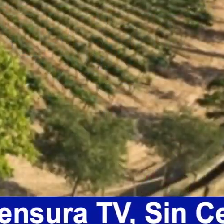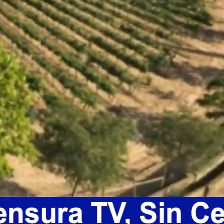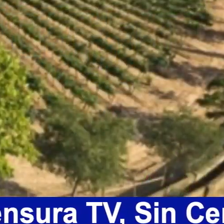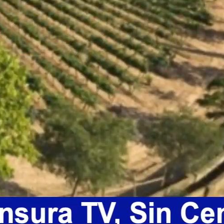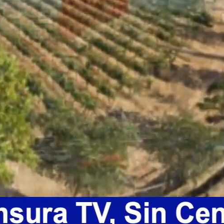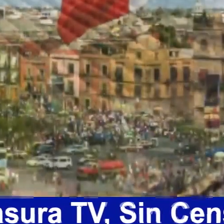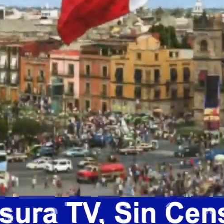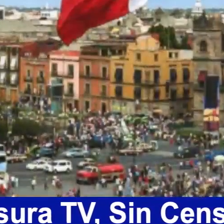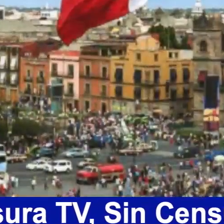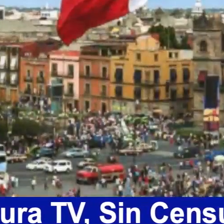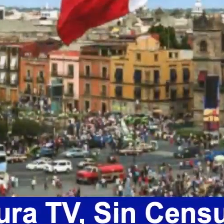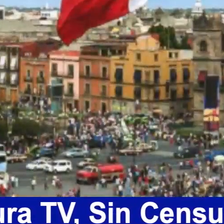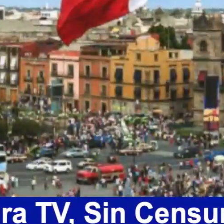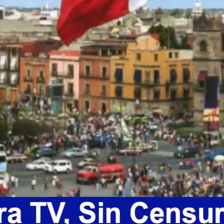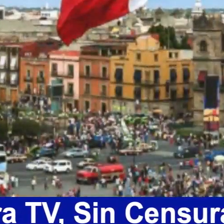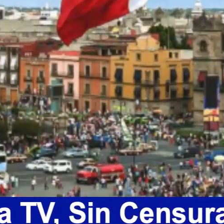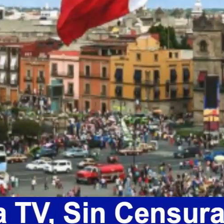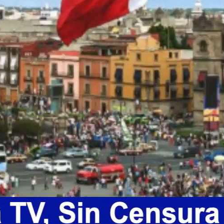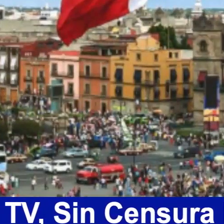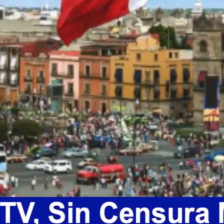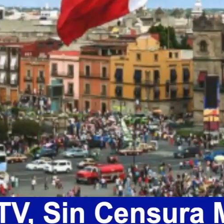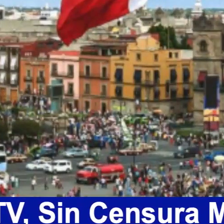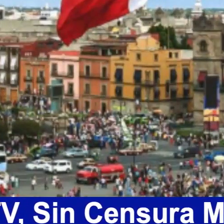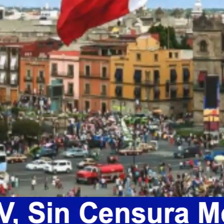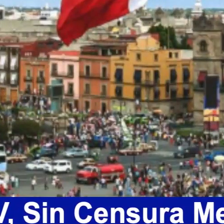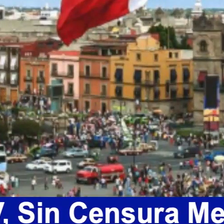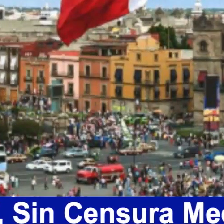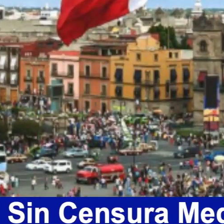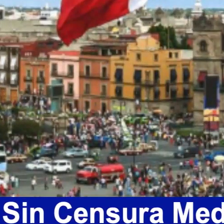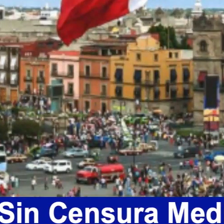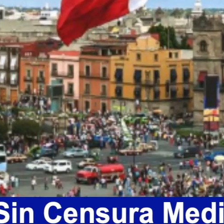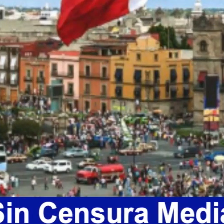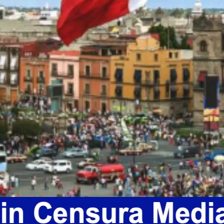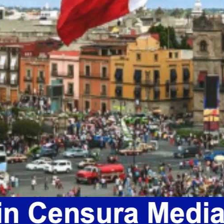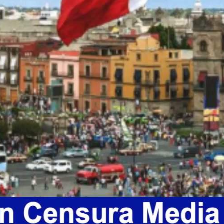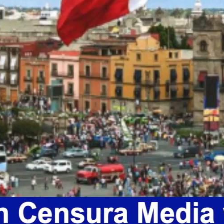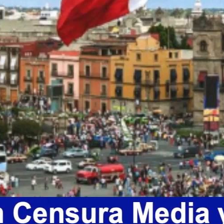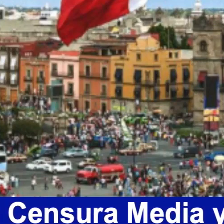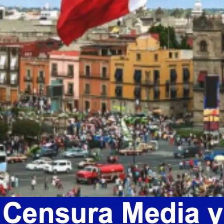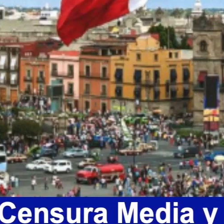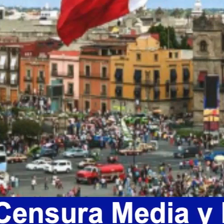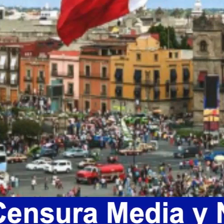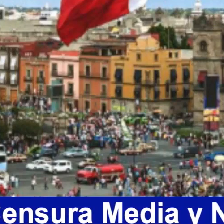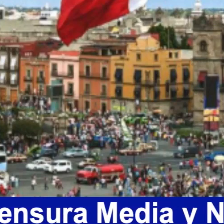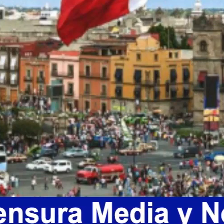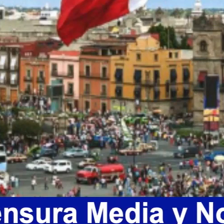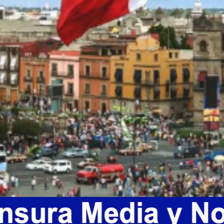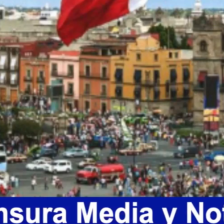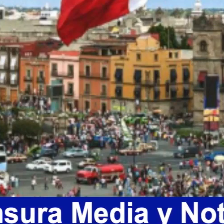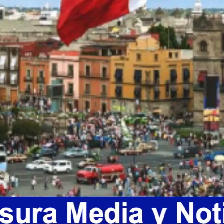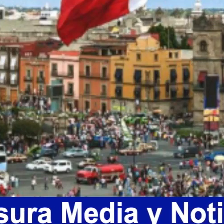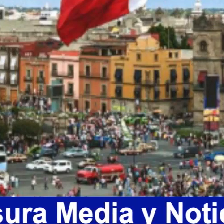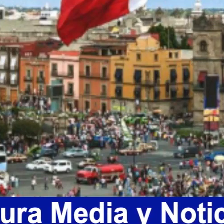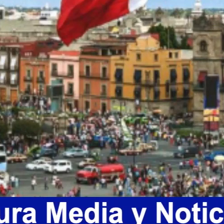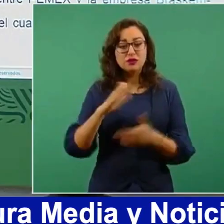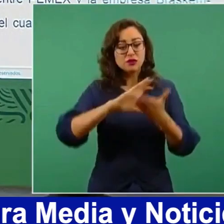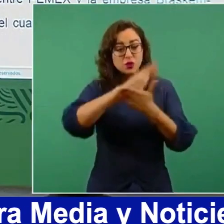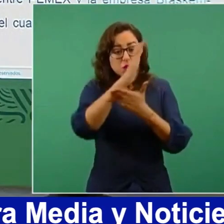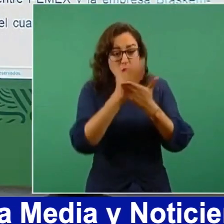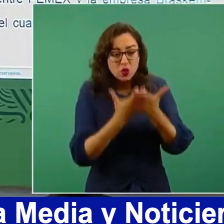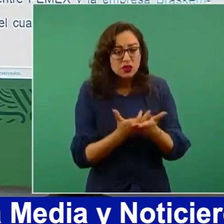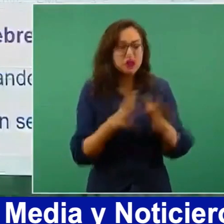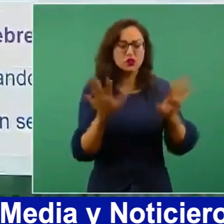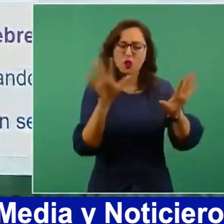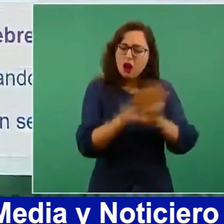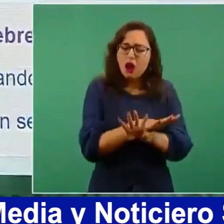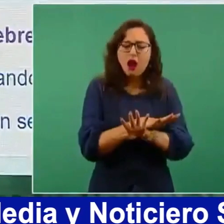Por instrucciones del presidente de la República, Pemex intentó sin éxito modificar este contrato